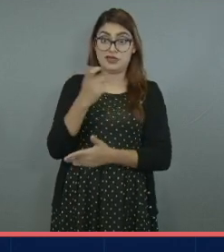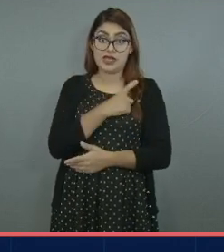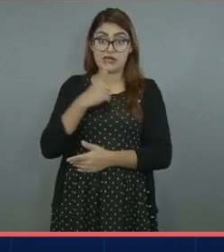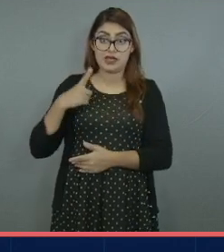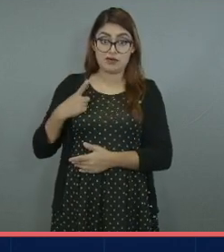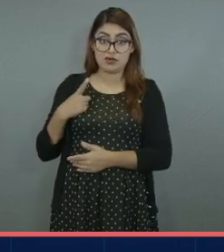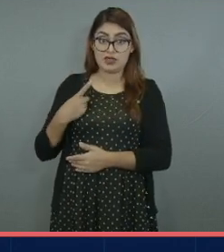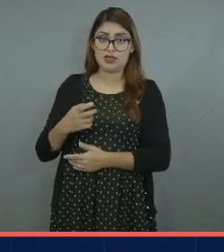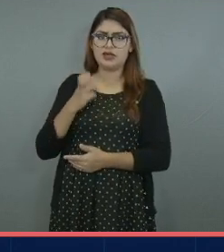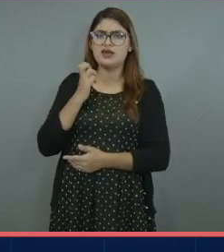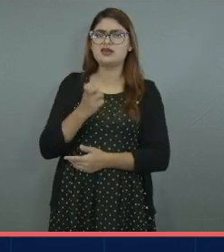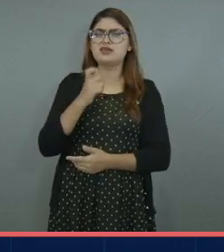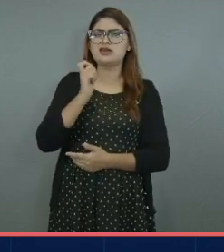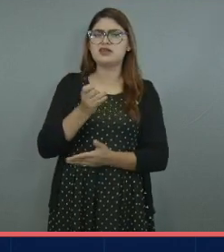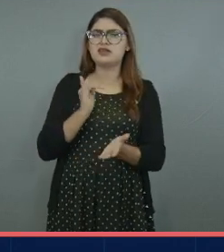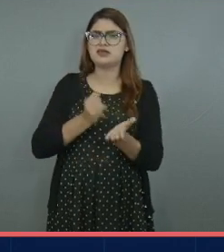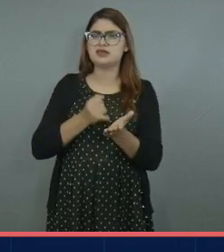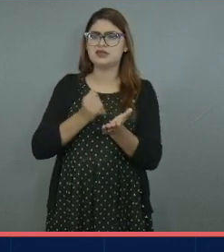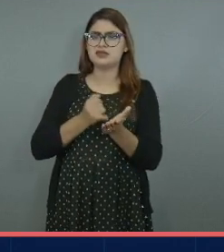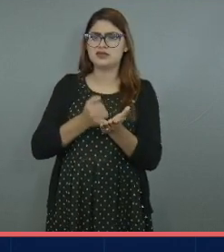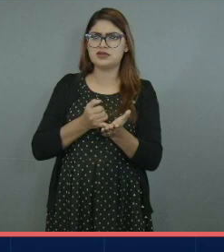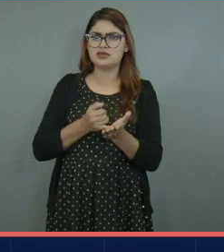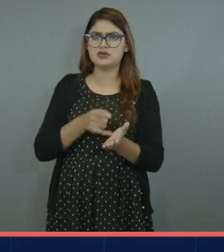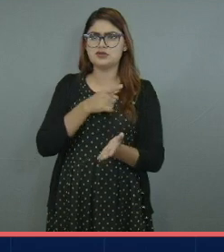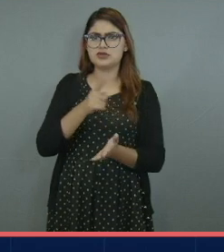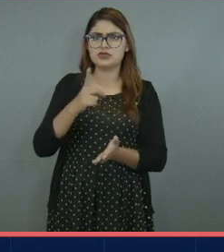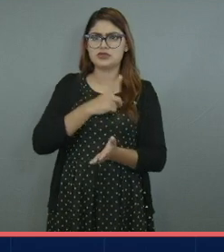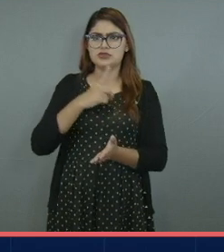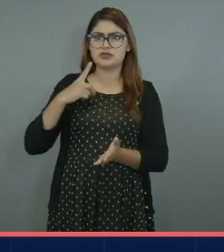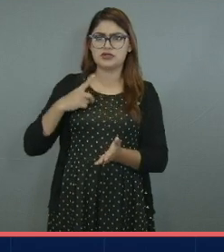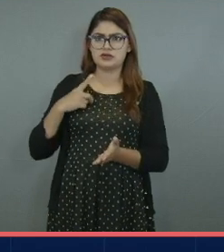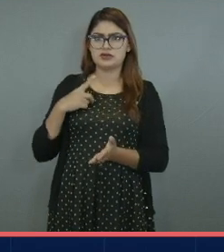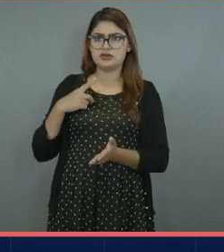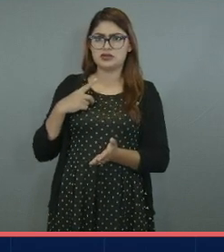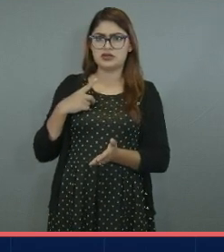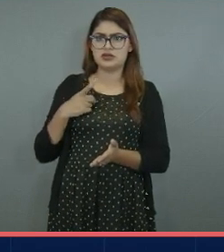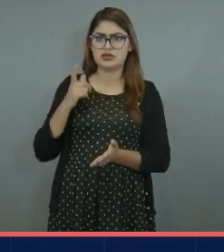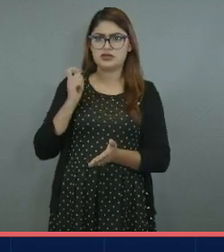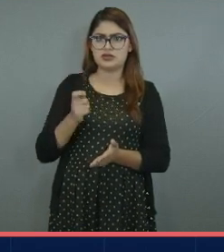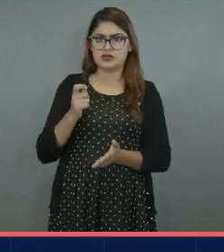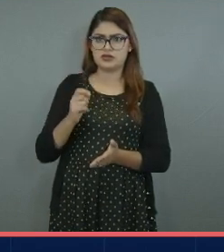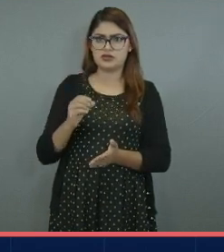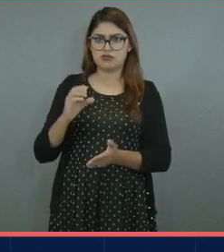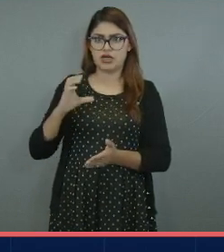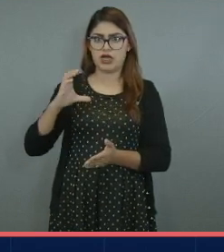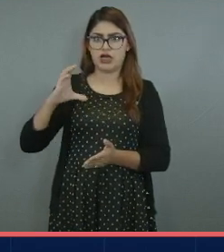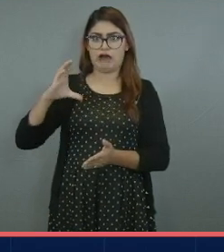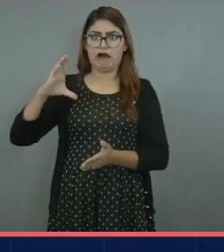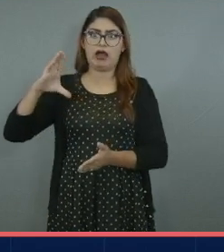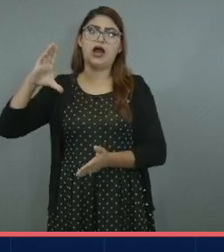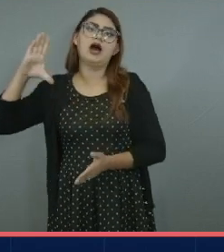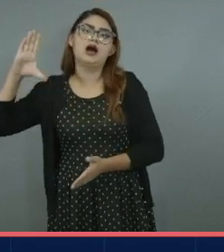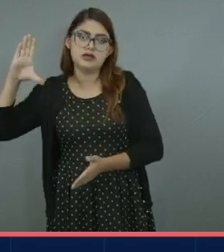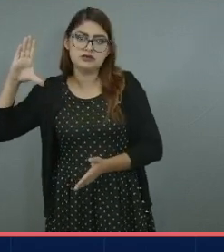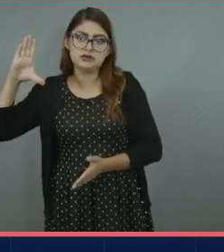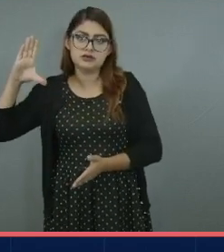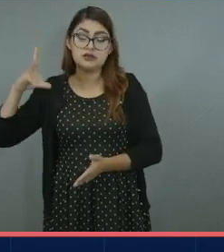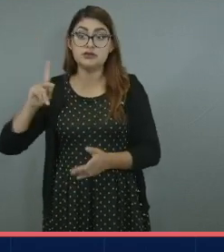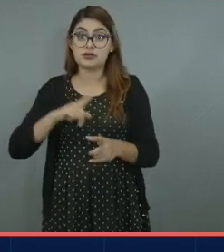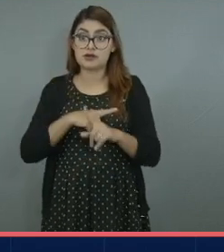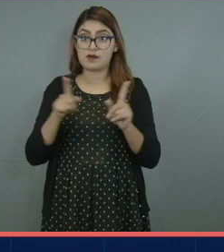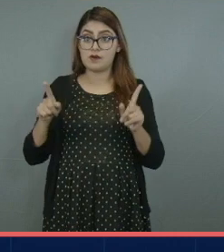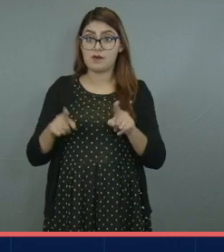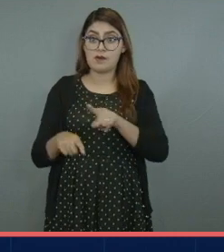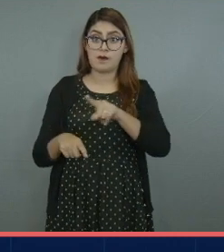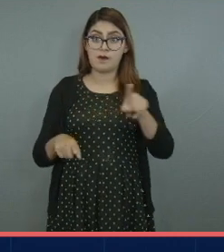interés compuesto es el que va a hacer que su deuda se multiplique rápidamente, crezca. Pero si ustedes están del